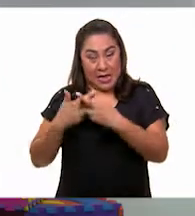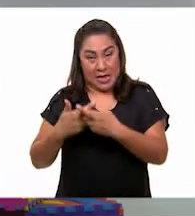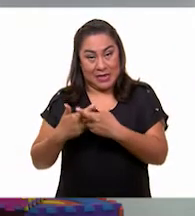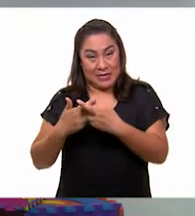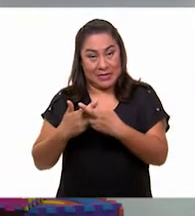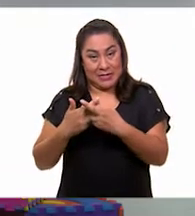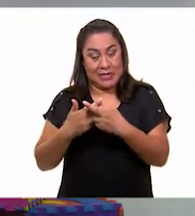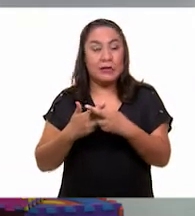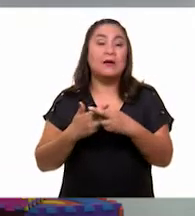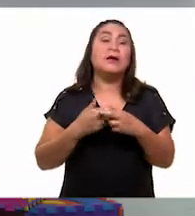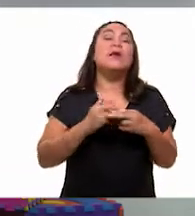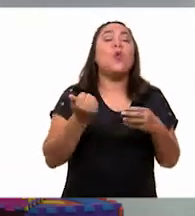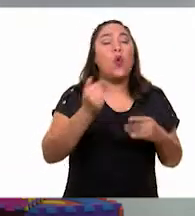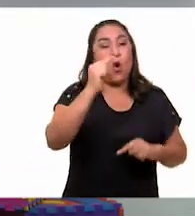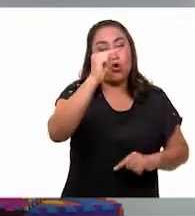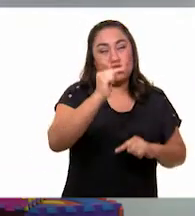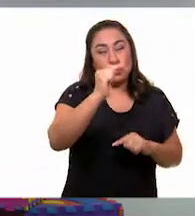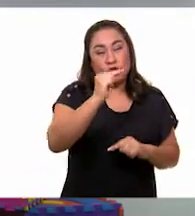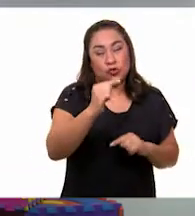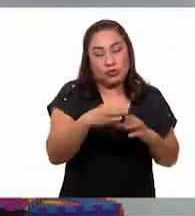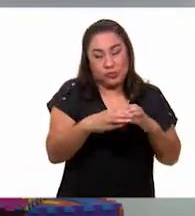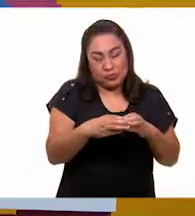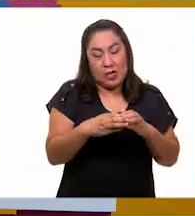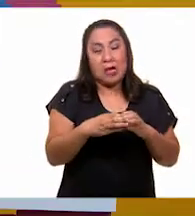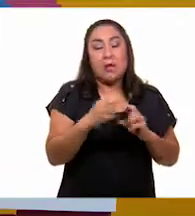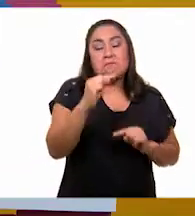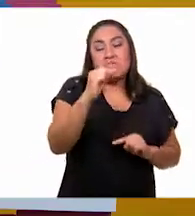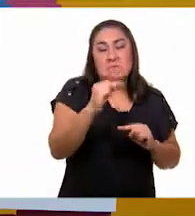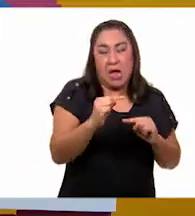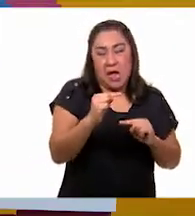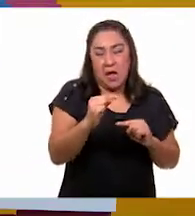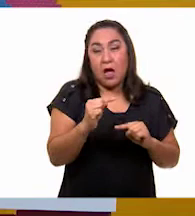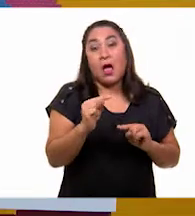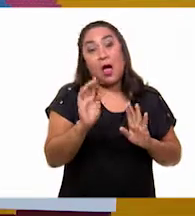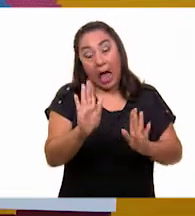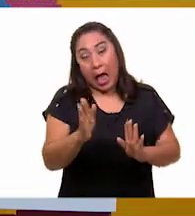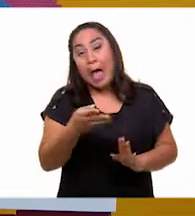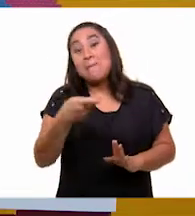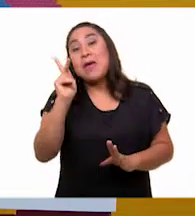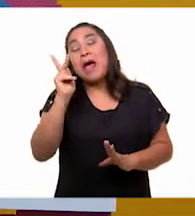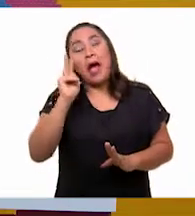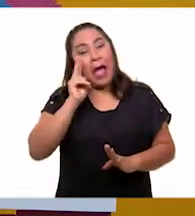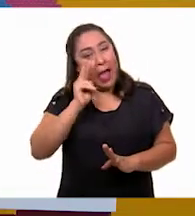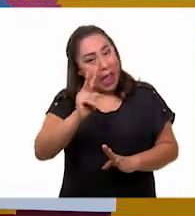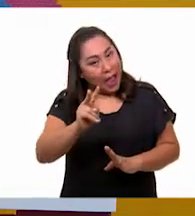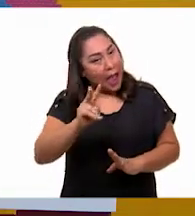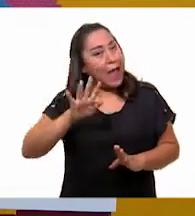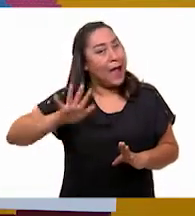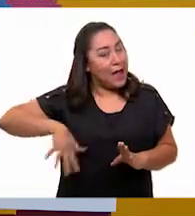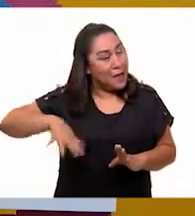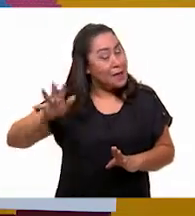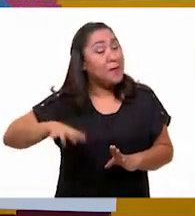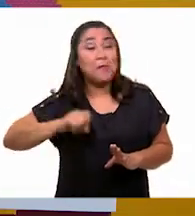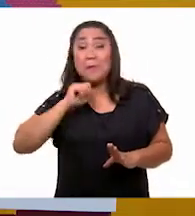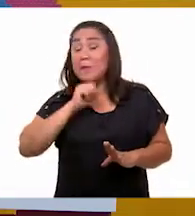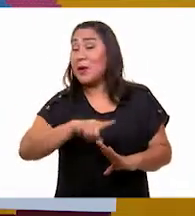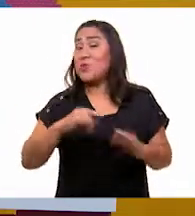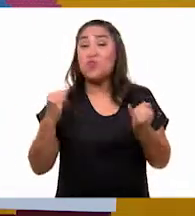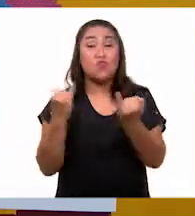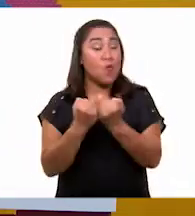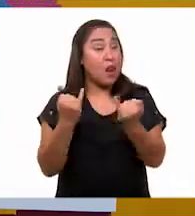el nivel que la botella chaparrita, ¿verdad? Así es, pero nosotros acabamos de comprobar que tiene el